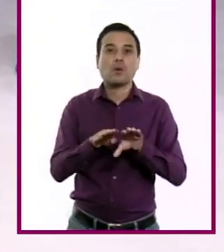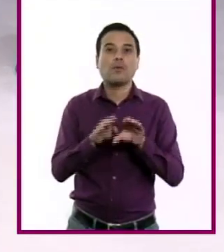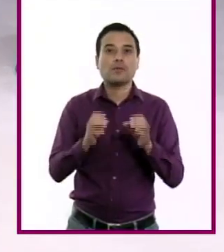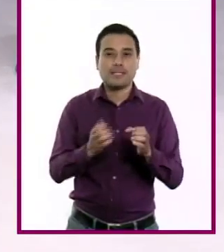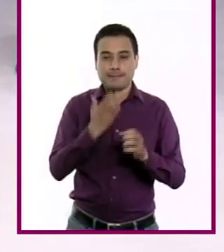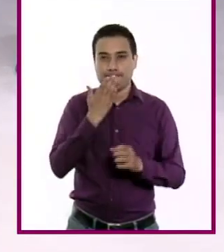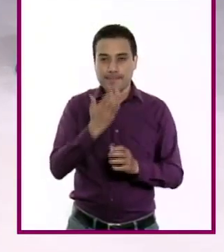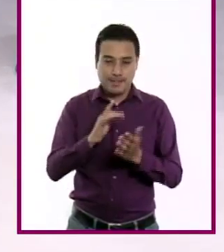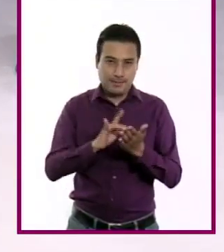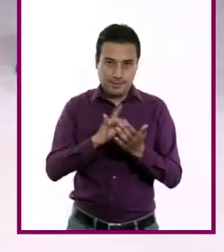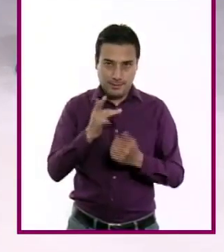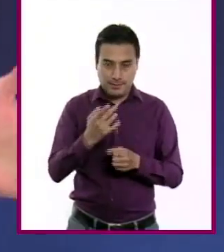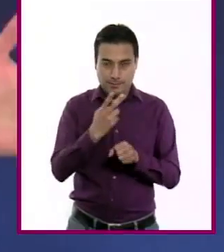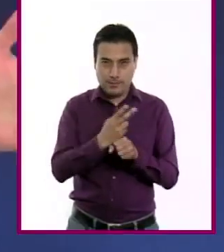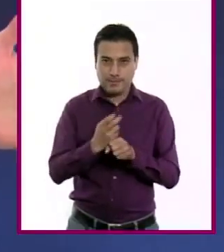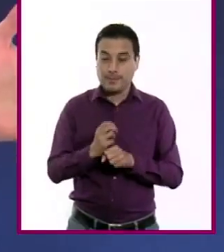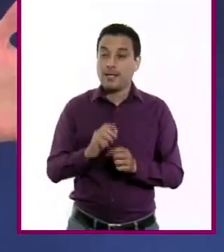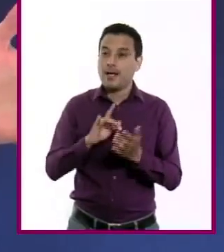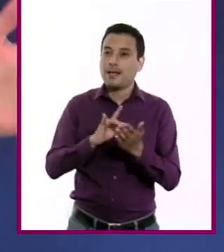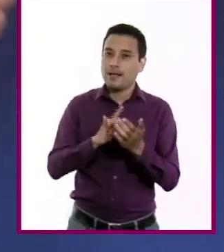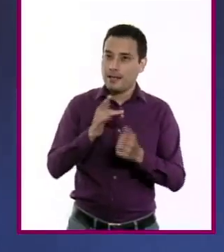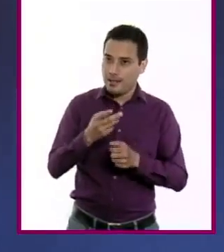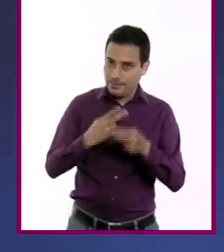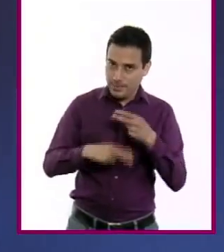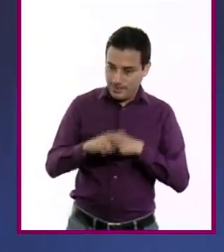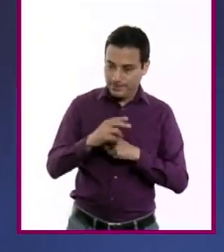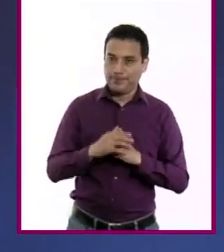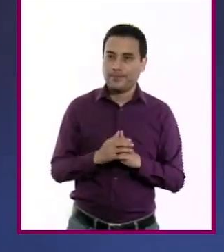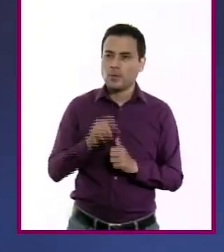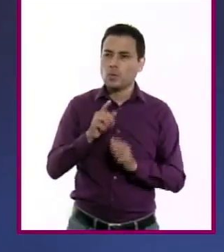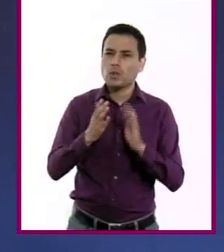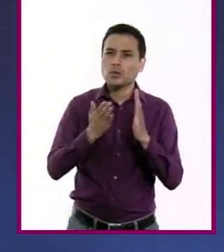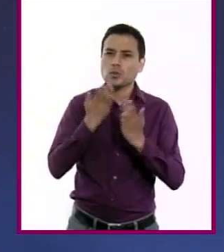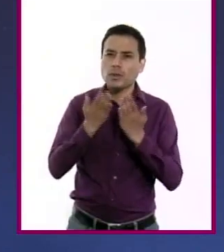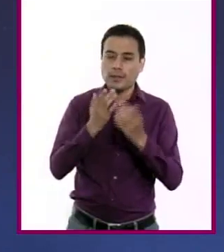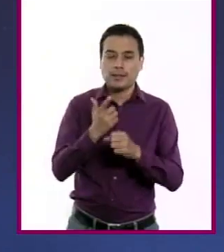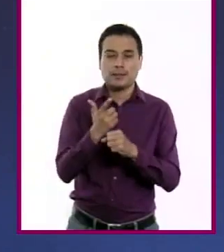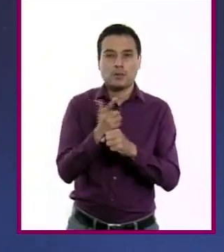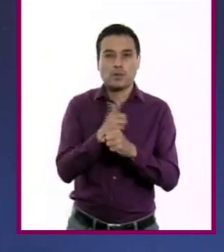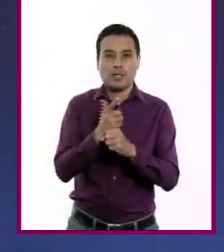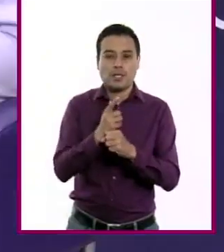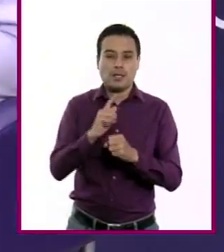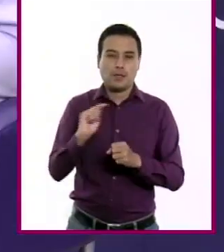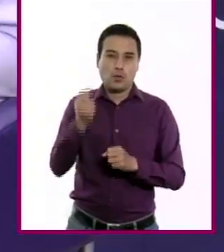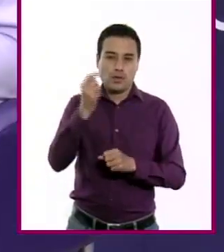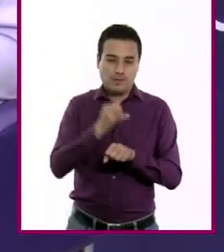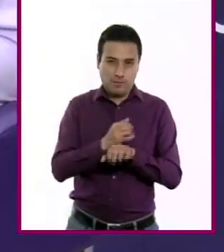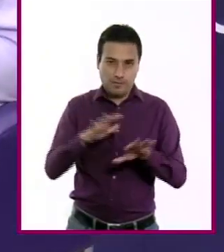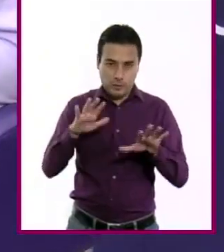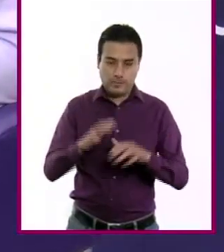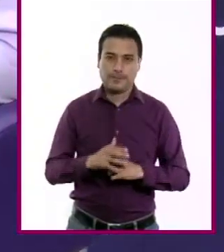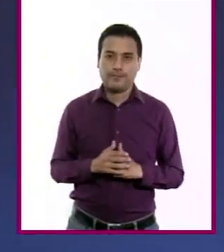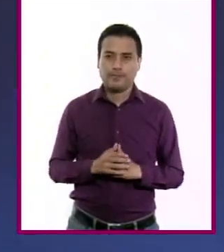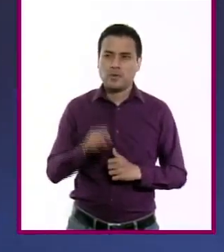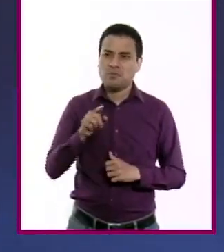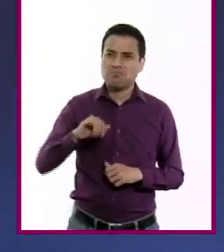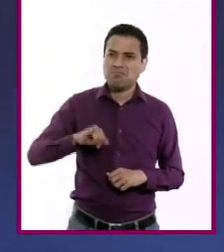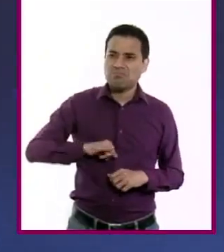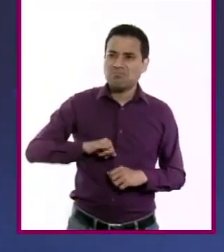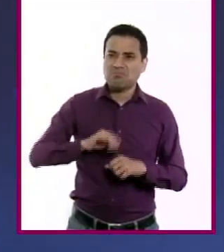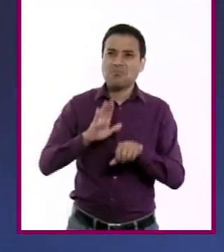Muy bien, gracias por la invitación. No, gracias a ti por venir. ¿Y qué estudias, Alberto? Licenciatura en Tecnologías de la Información. ¿Y por qué te interesó